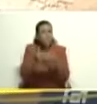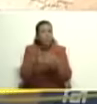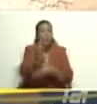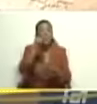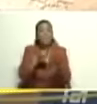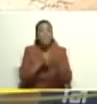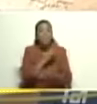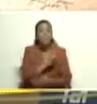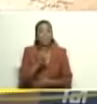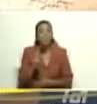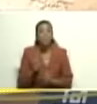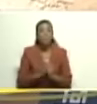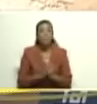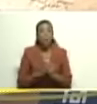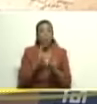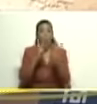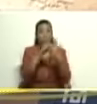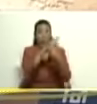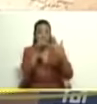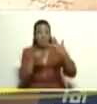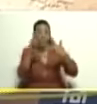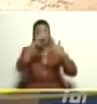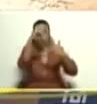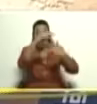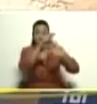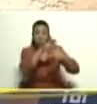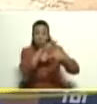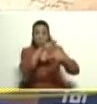2022. Con las tres R.